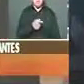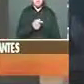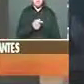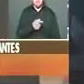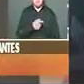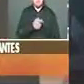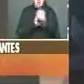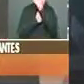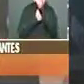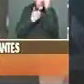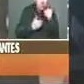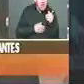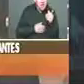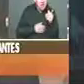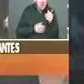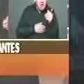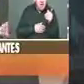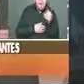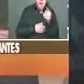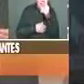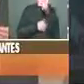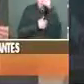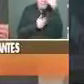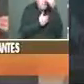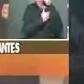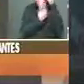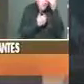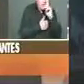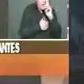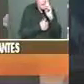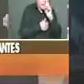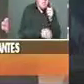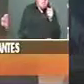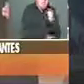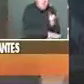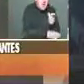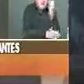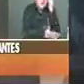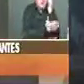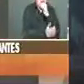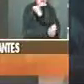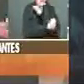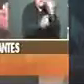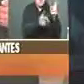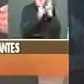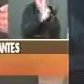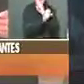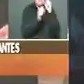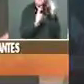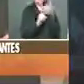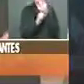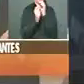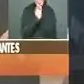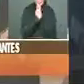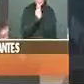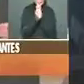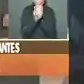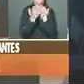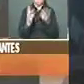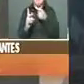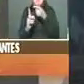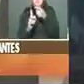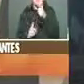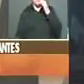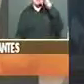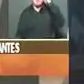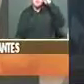las FARC. Le está mostrando el camino con matanzas, con voladura de oleoductos, con secuestros, con asesinato